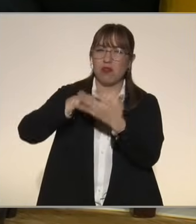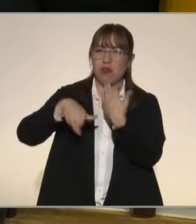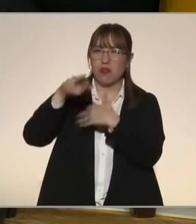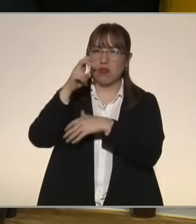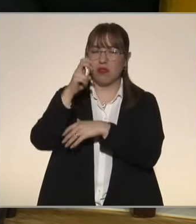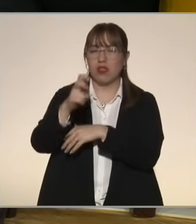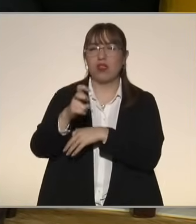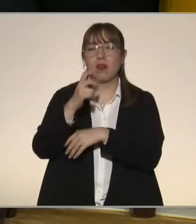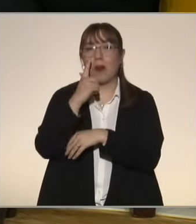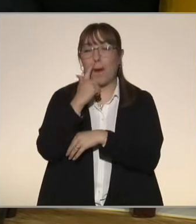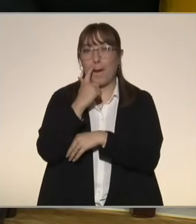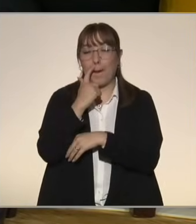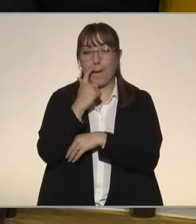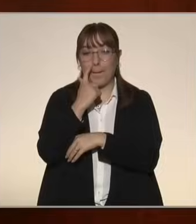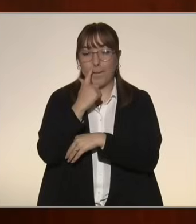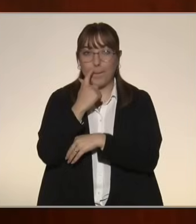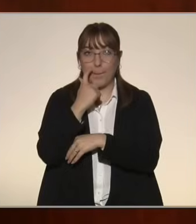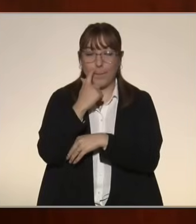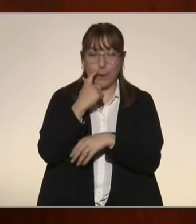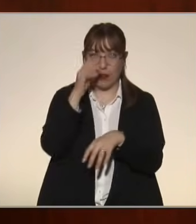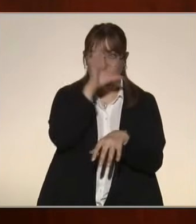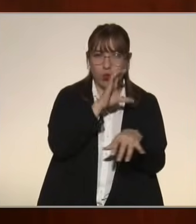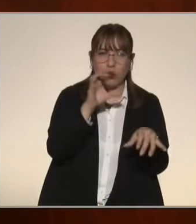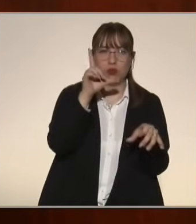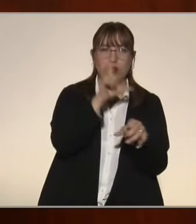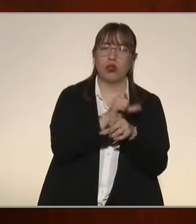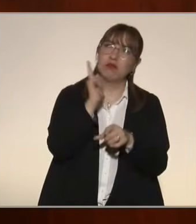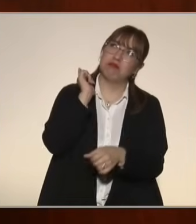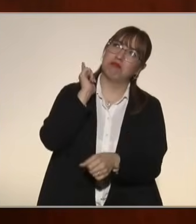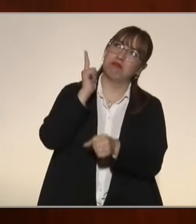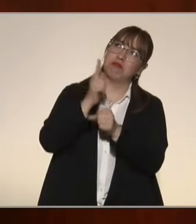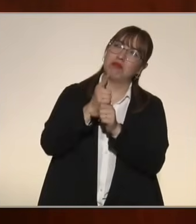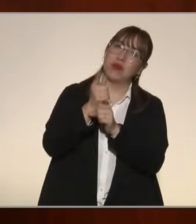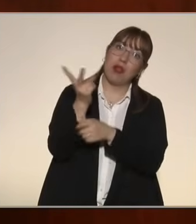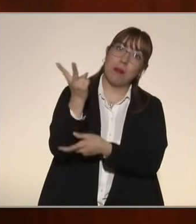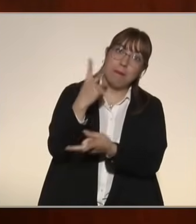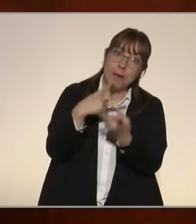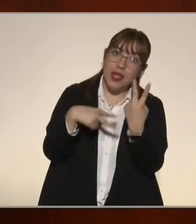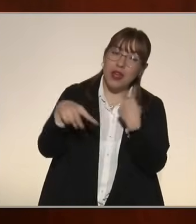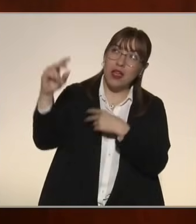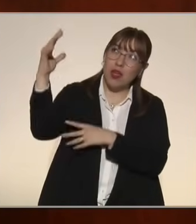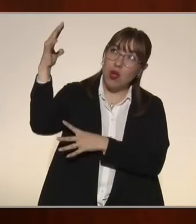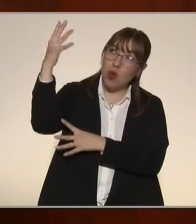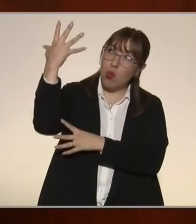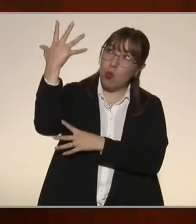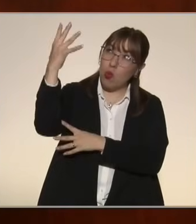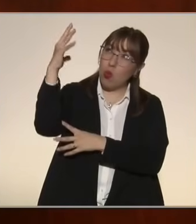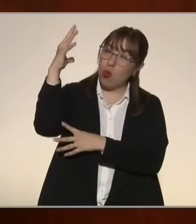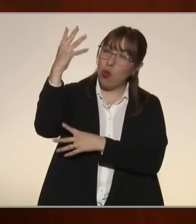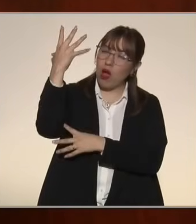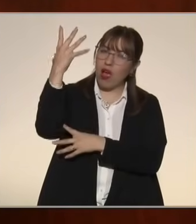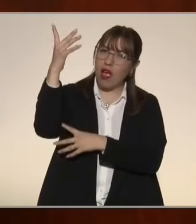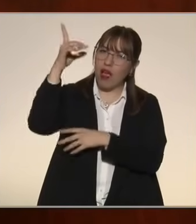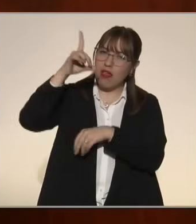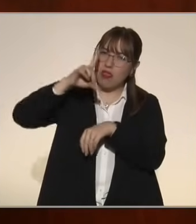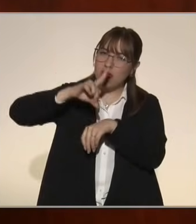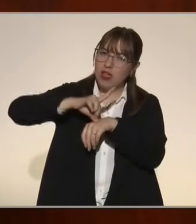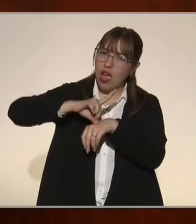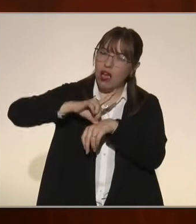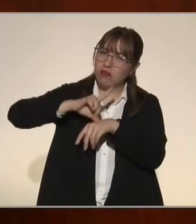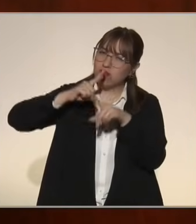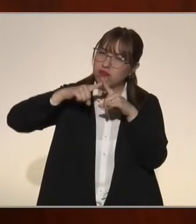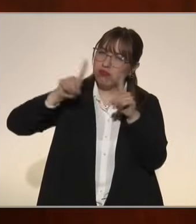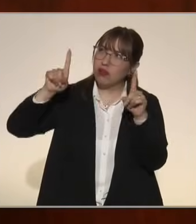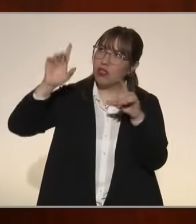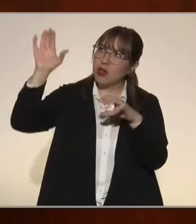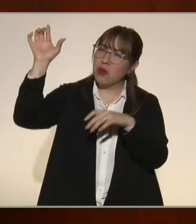culturas se dieron cuenta es que era el momento en que venía el solsticio, y era el Sí, momento claro. en que duraba menos el día y que había que ir despidiendo a ese